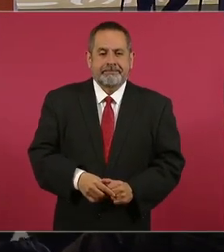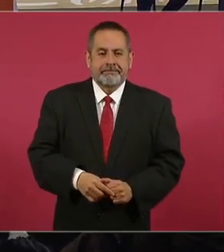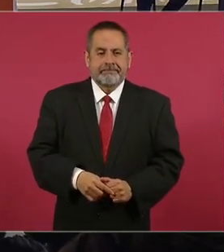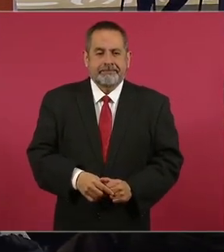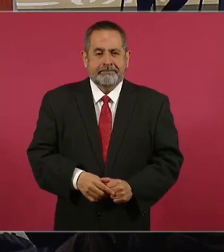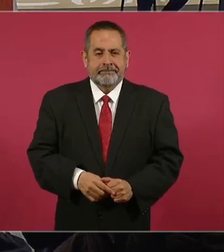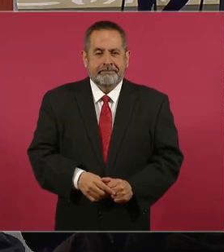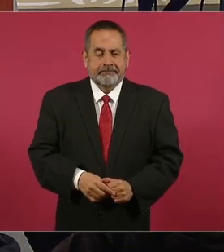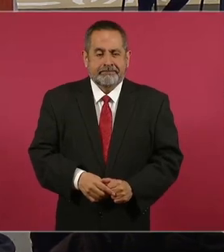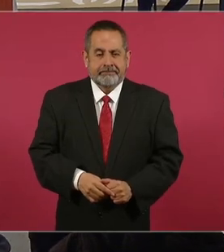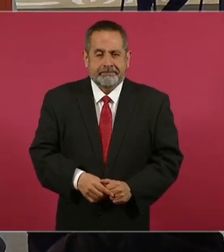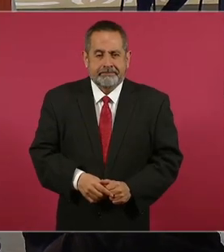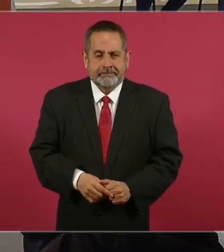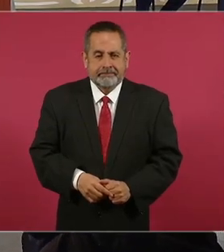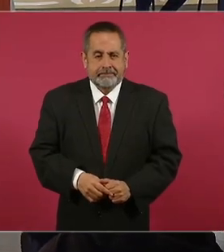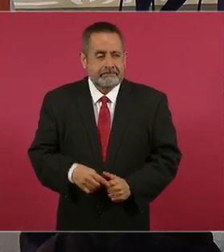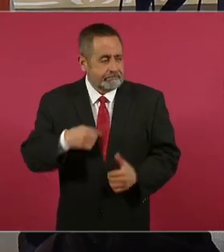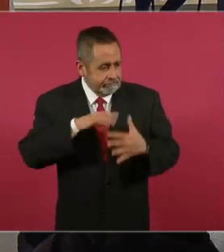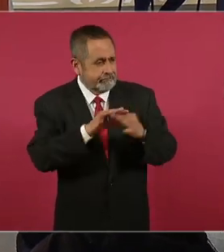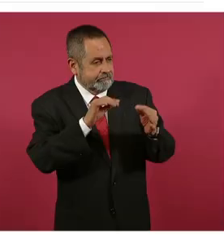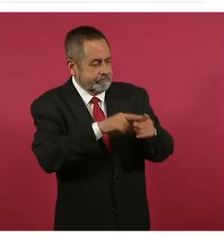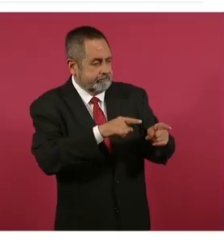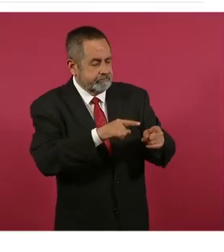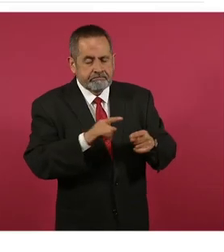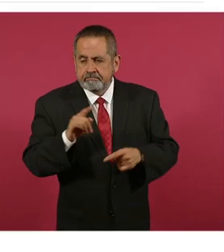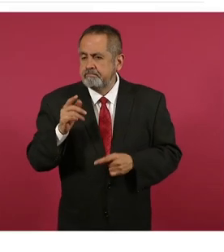no los voy a convencer.